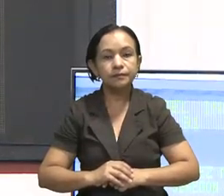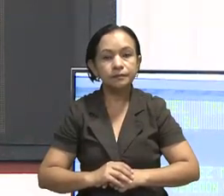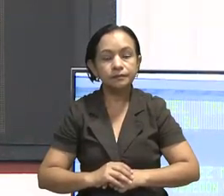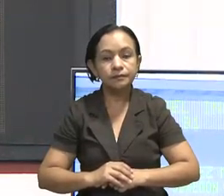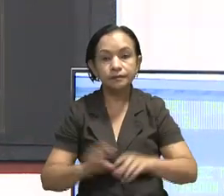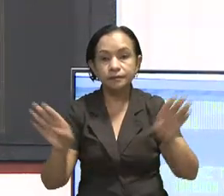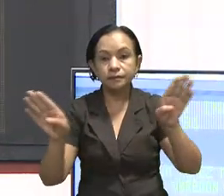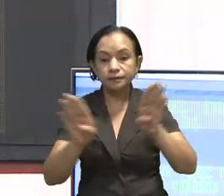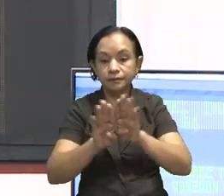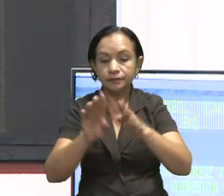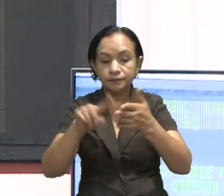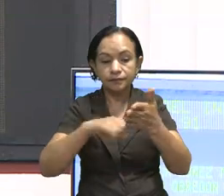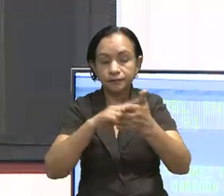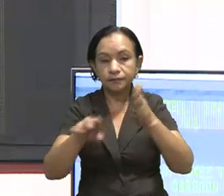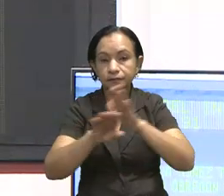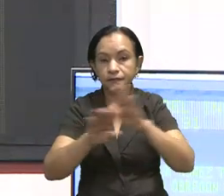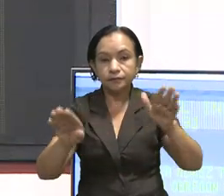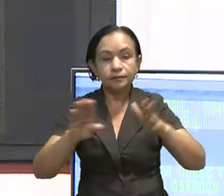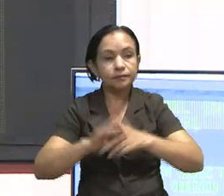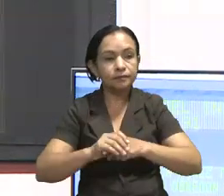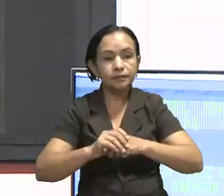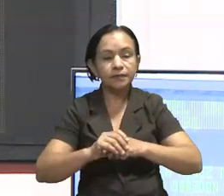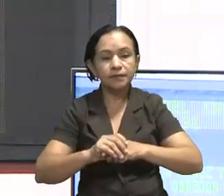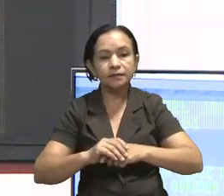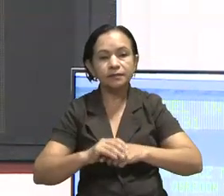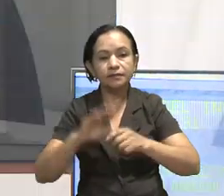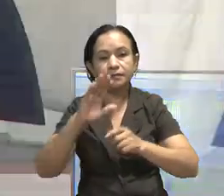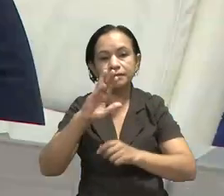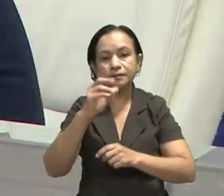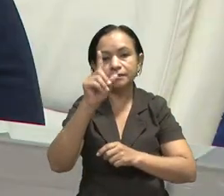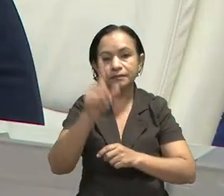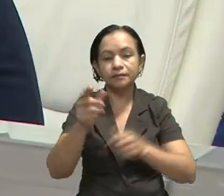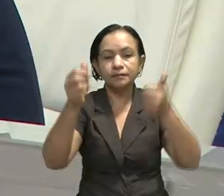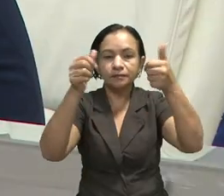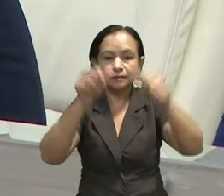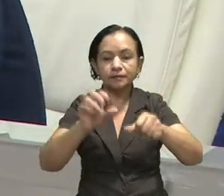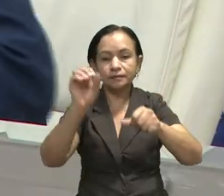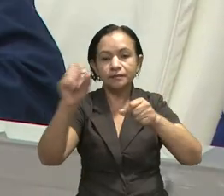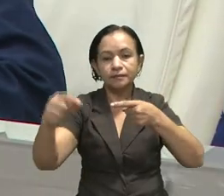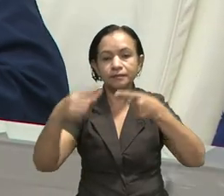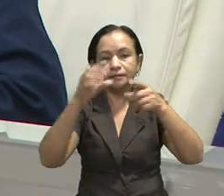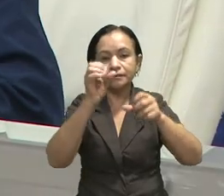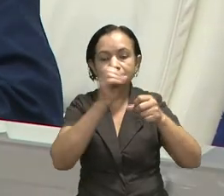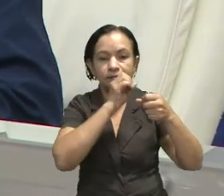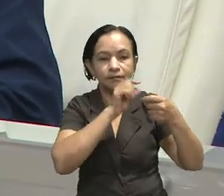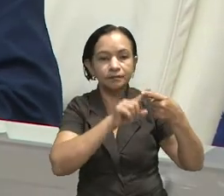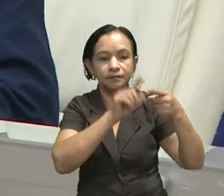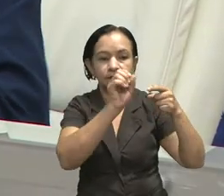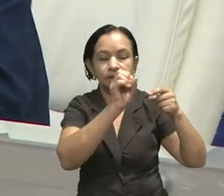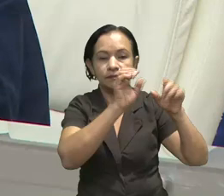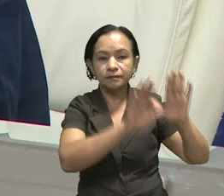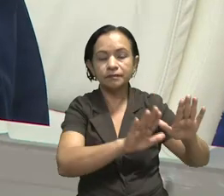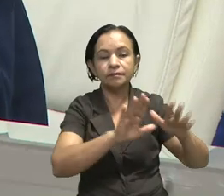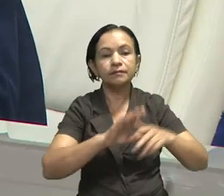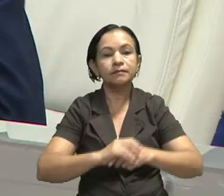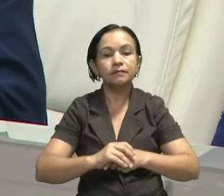Se cierra la votación. 91 votos a favor, 0 en contra, 0 abstenciones, 0